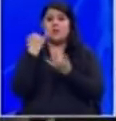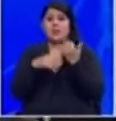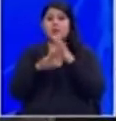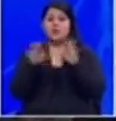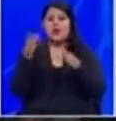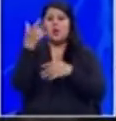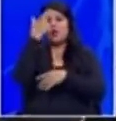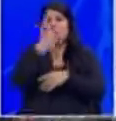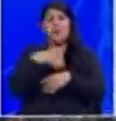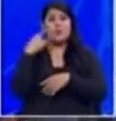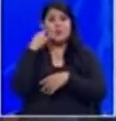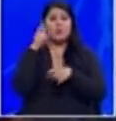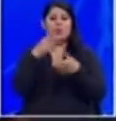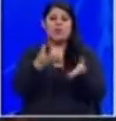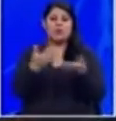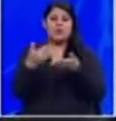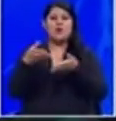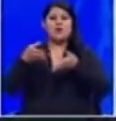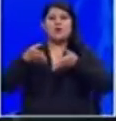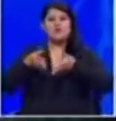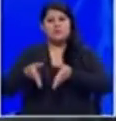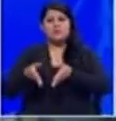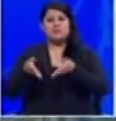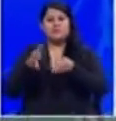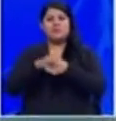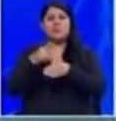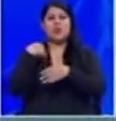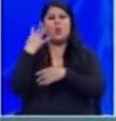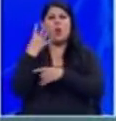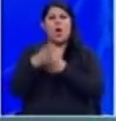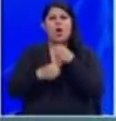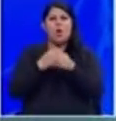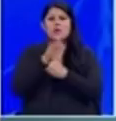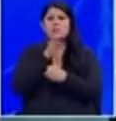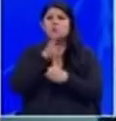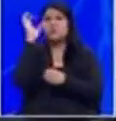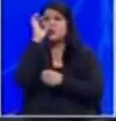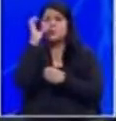sepultar sus restos tras vivir cuatro años de angustia e incertidumbre